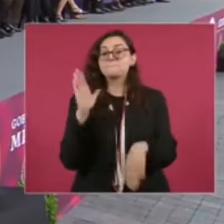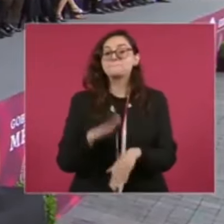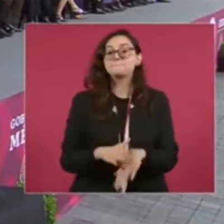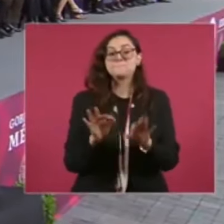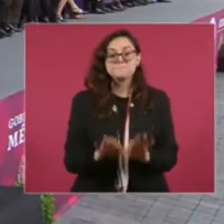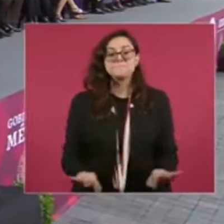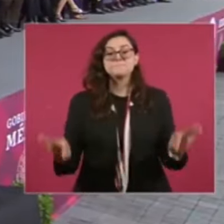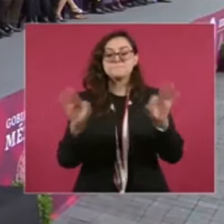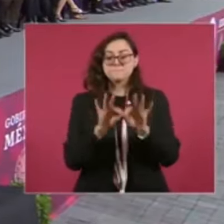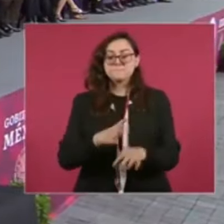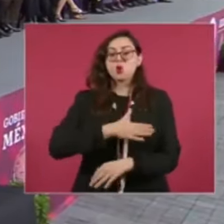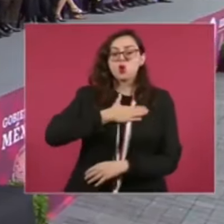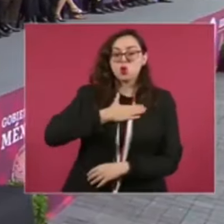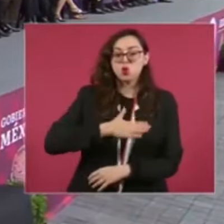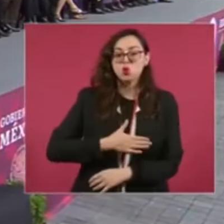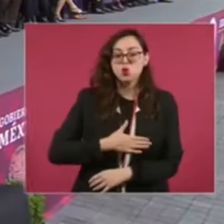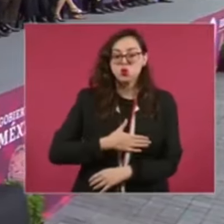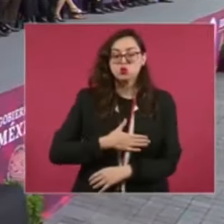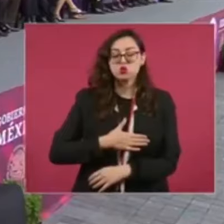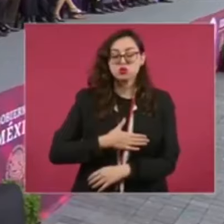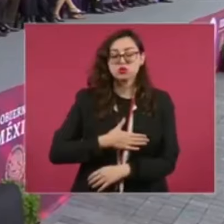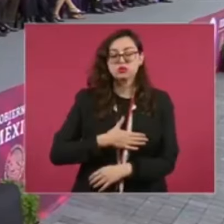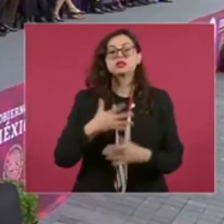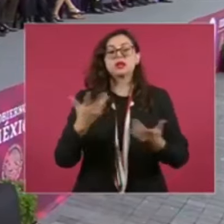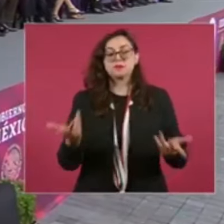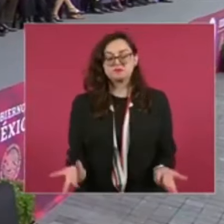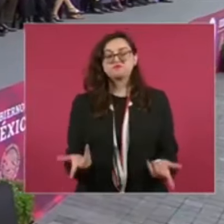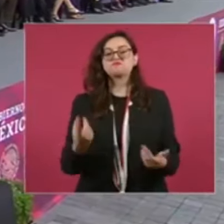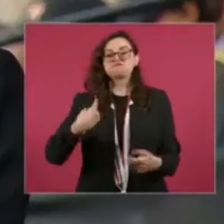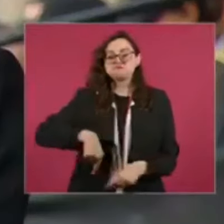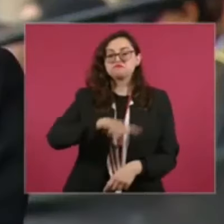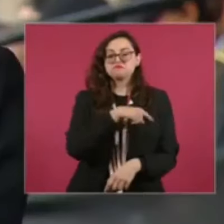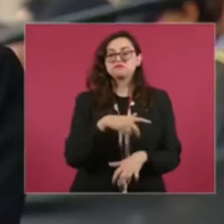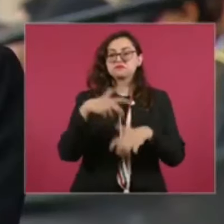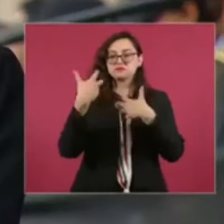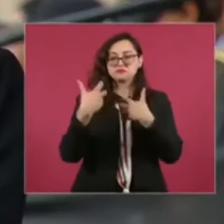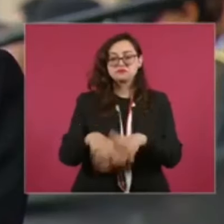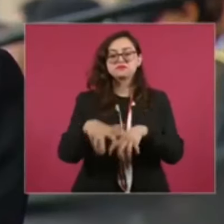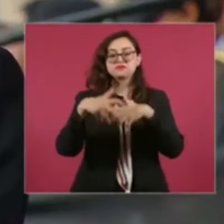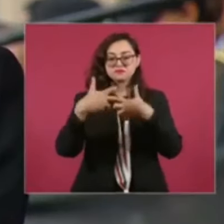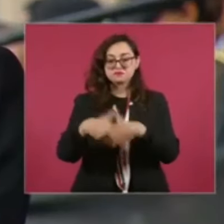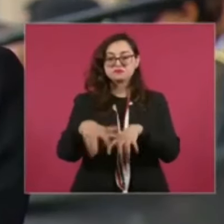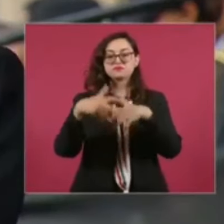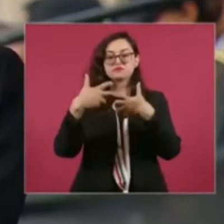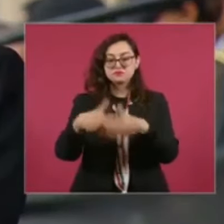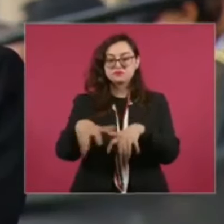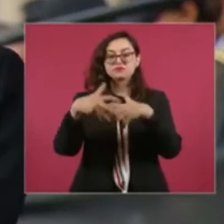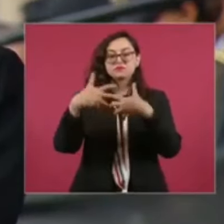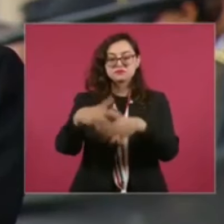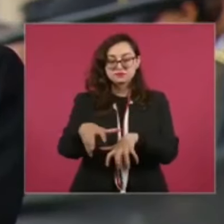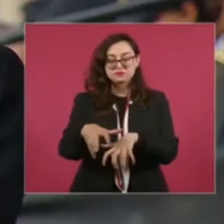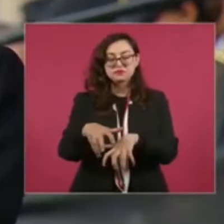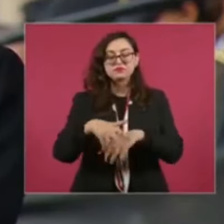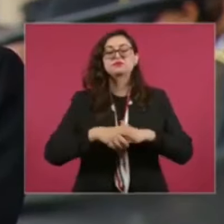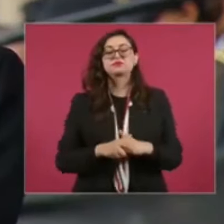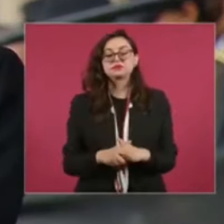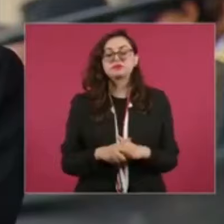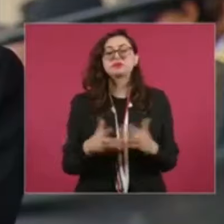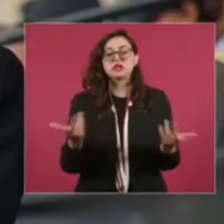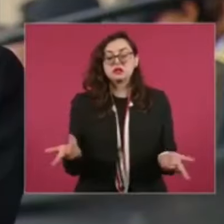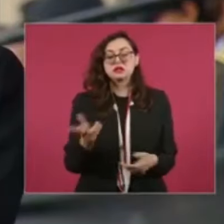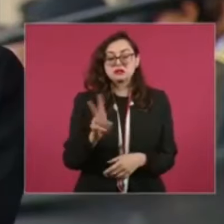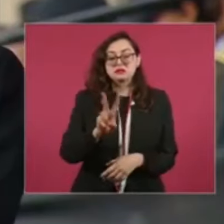de la justicia. Desfilamos con gallardía frente a usted. Enaltecemos el que haya